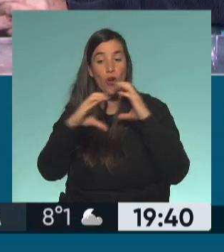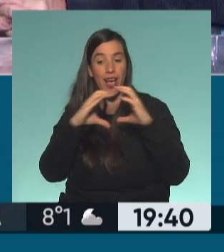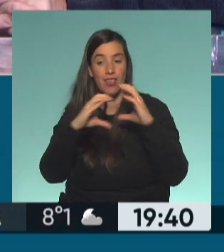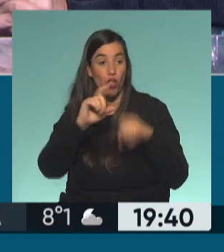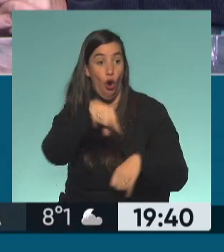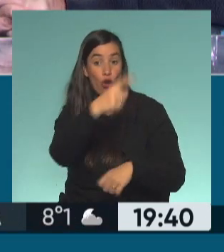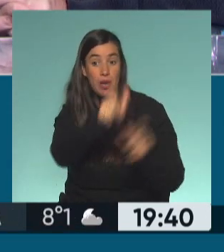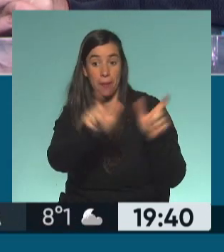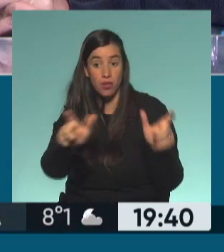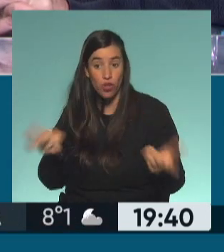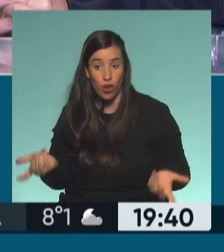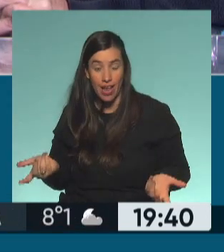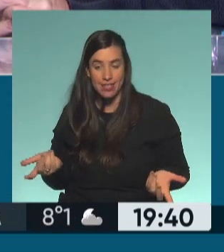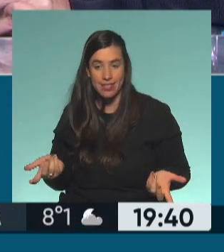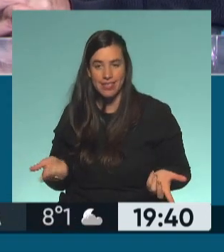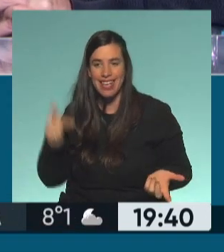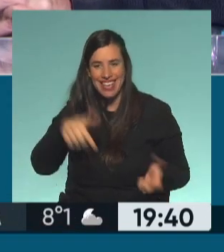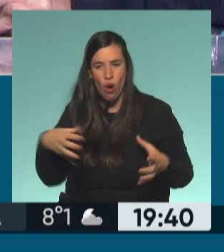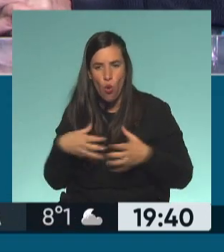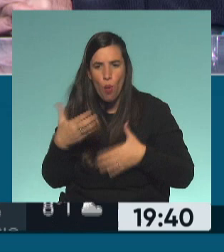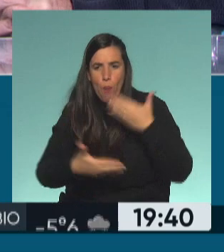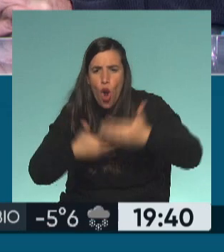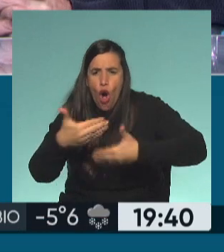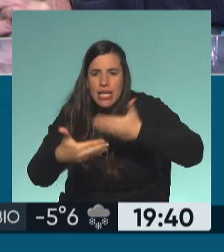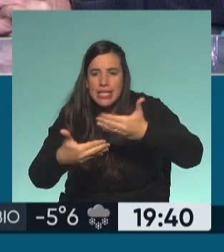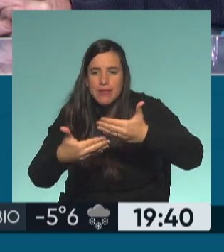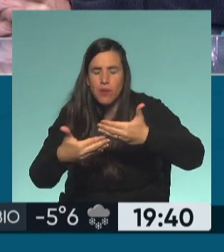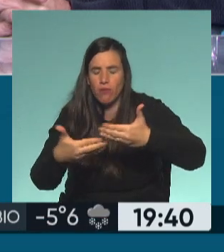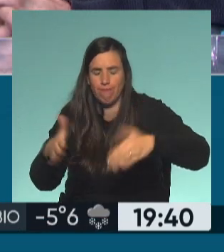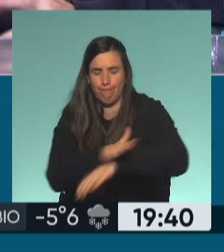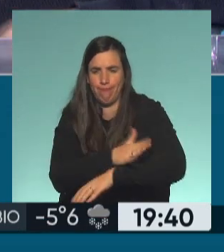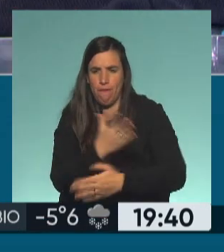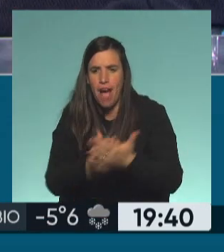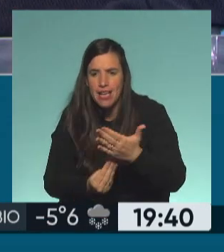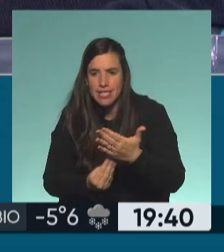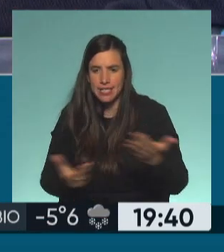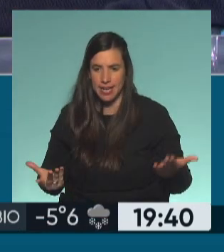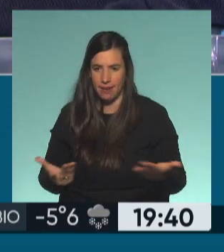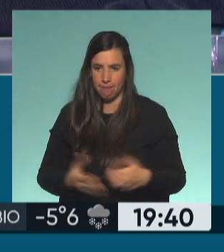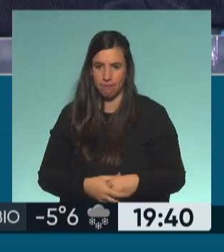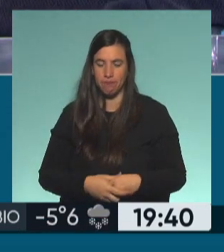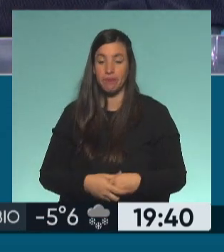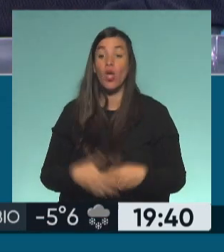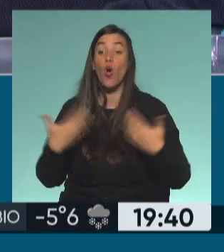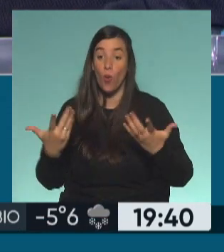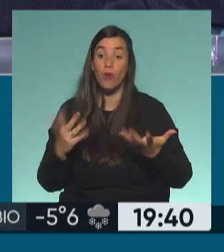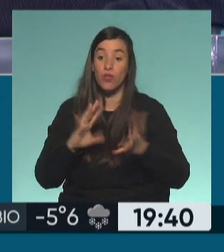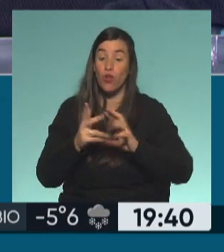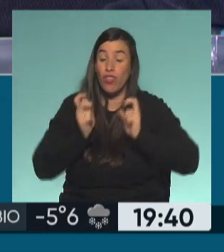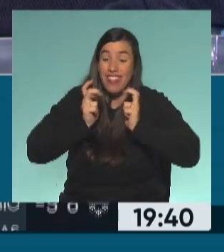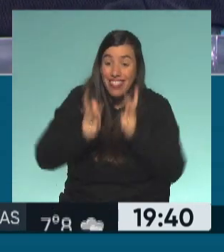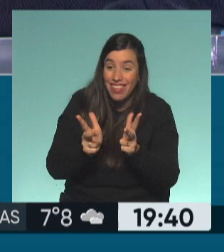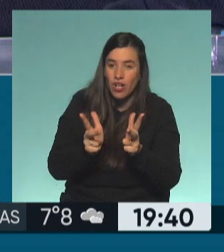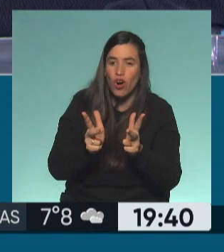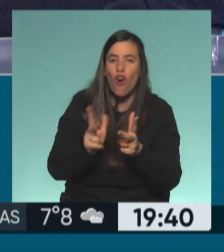eso y que digo el progresismo comete también esas torpezas, esas barbaridades. Pero por eso digo que es un modo de relacionarse con